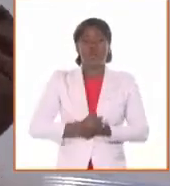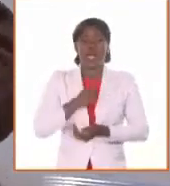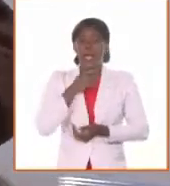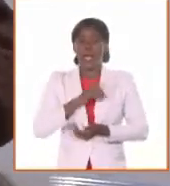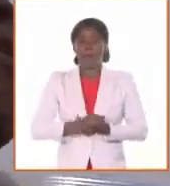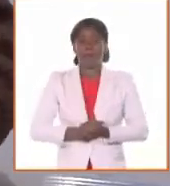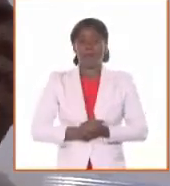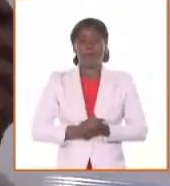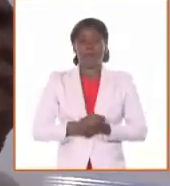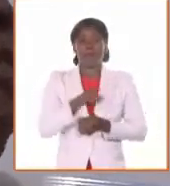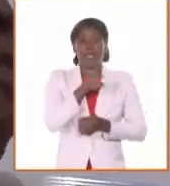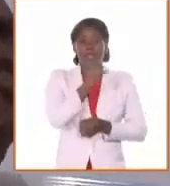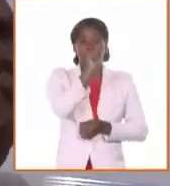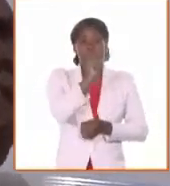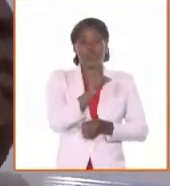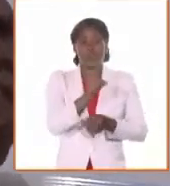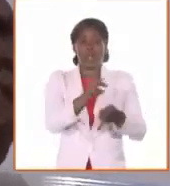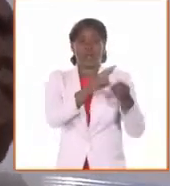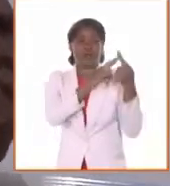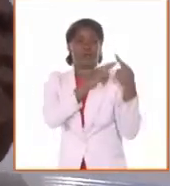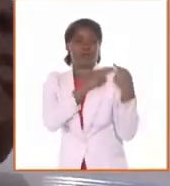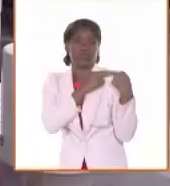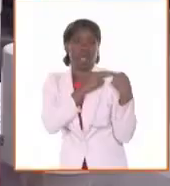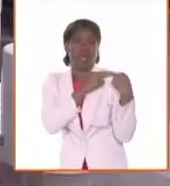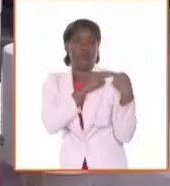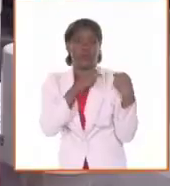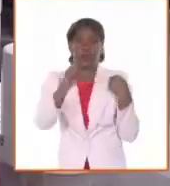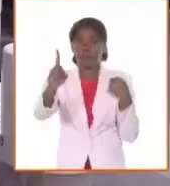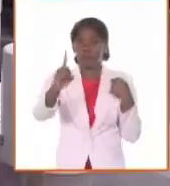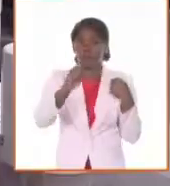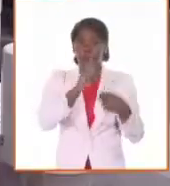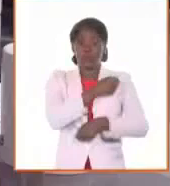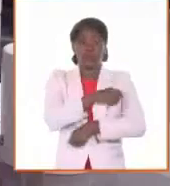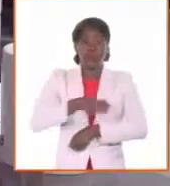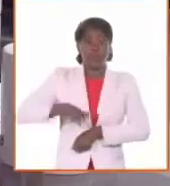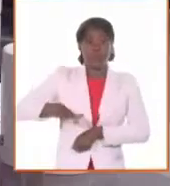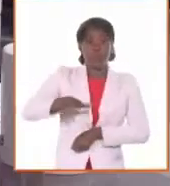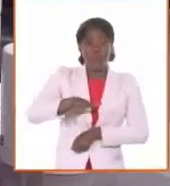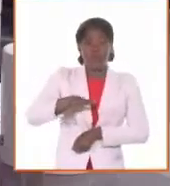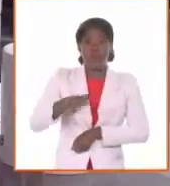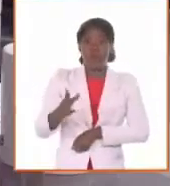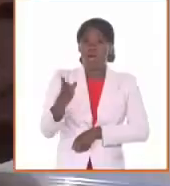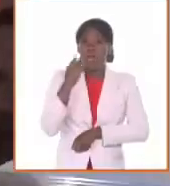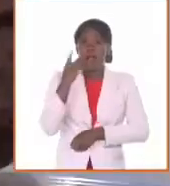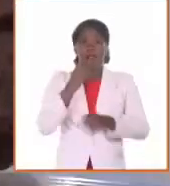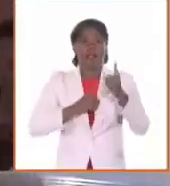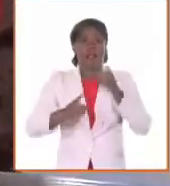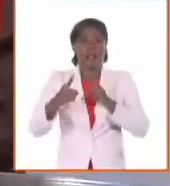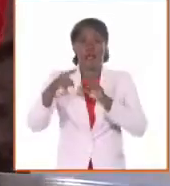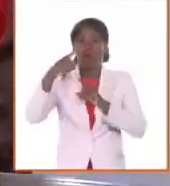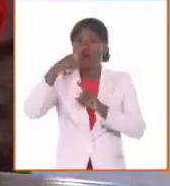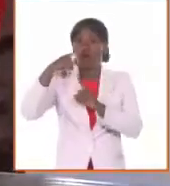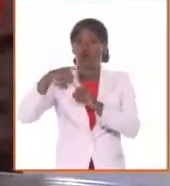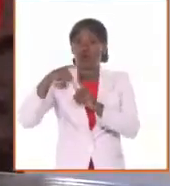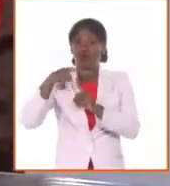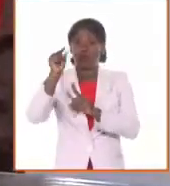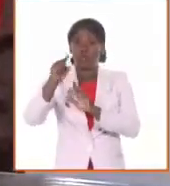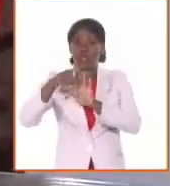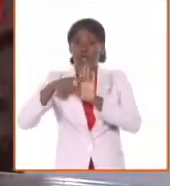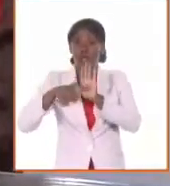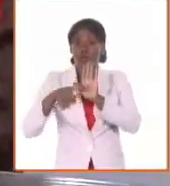completo están destinados a dar ese tipo de respuestas que hemos evolucionado en ese sentido no obstante todavía no